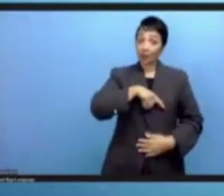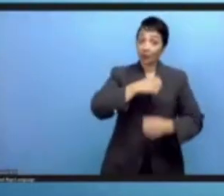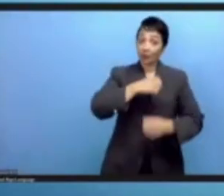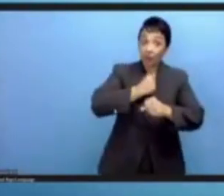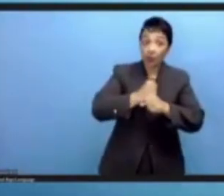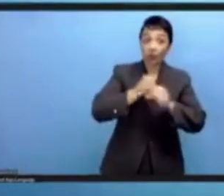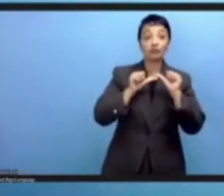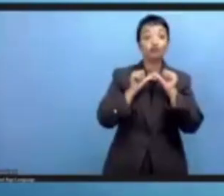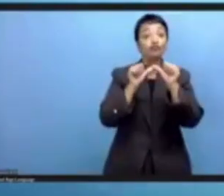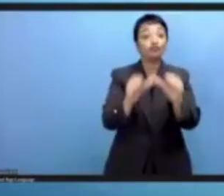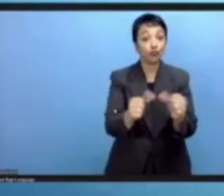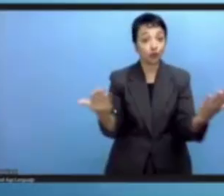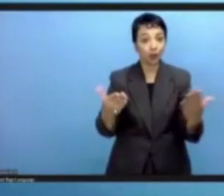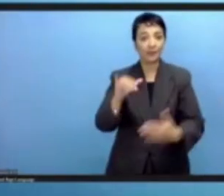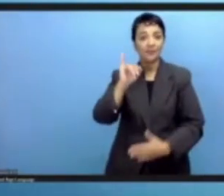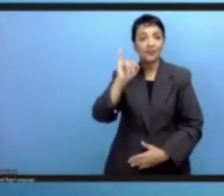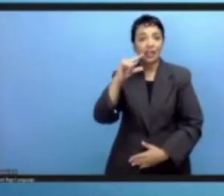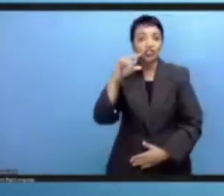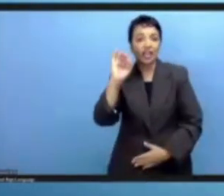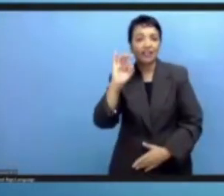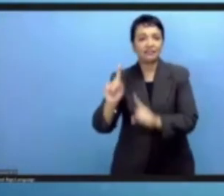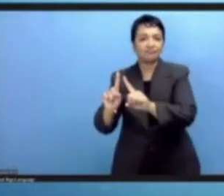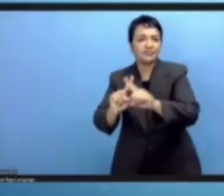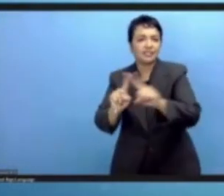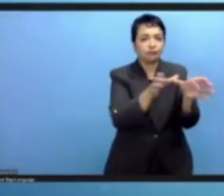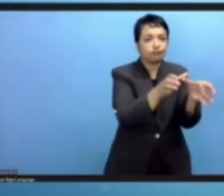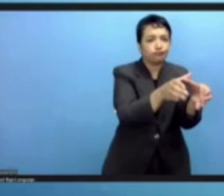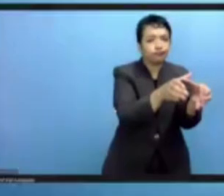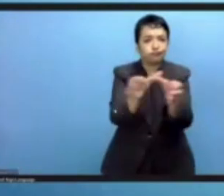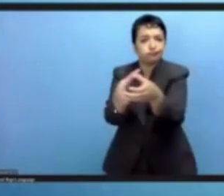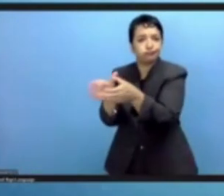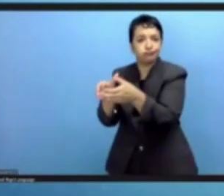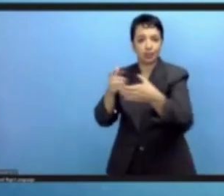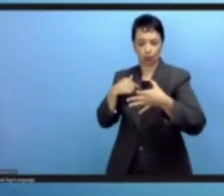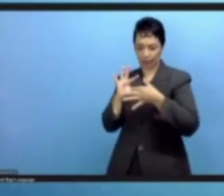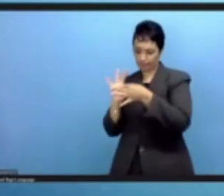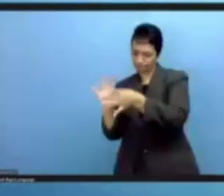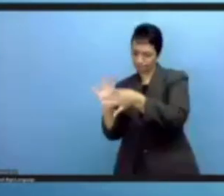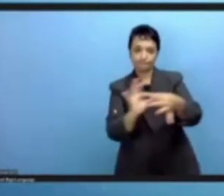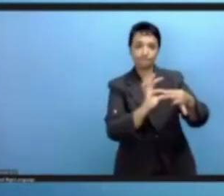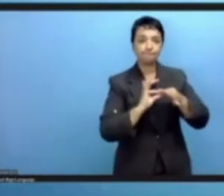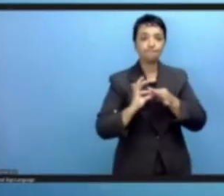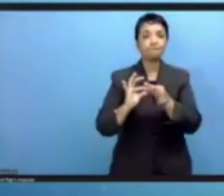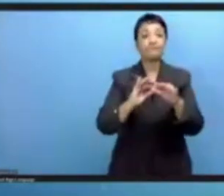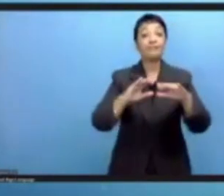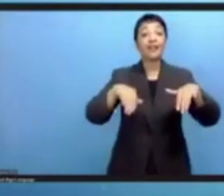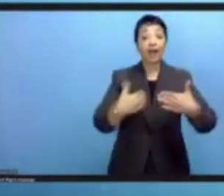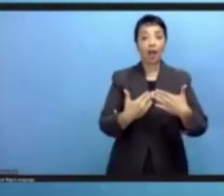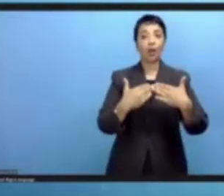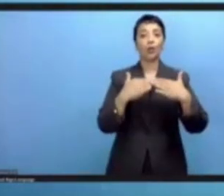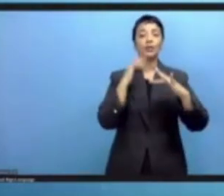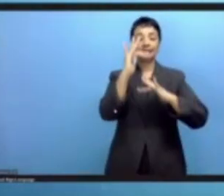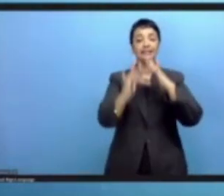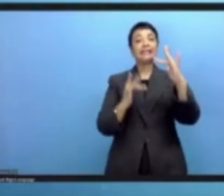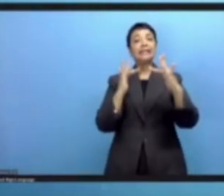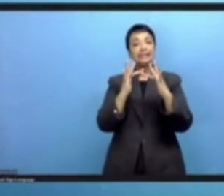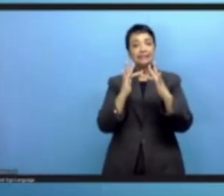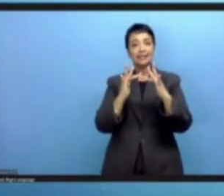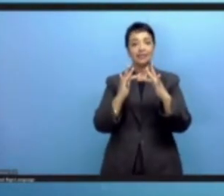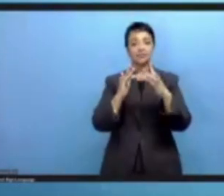trabajo con las partes interesadas del igf incluido a través